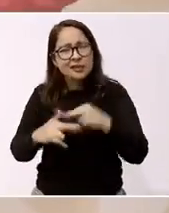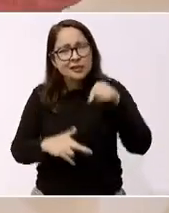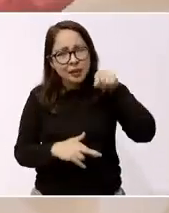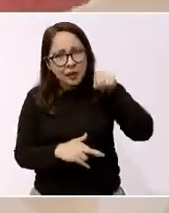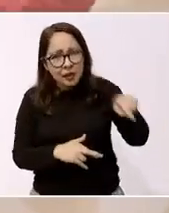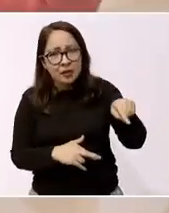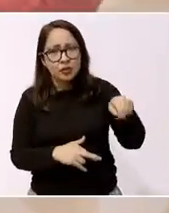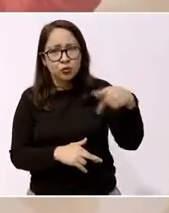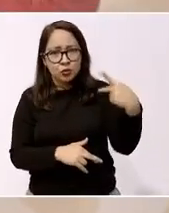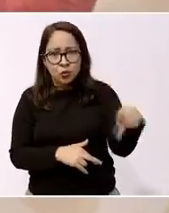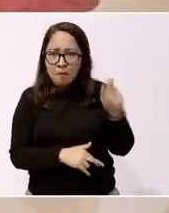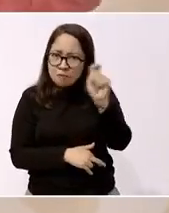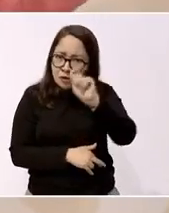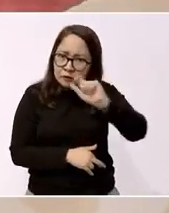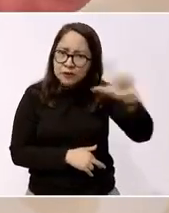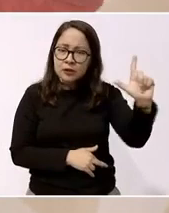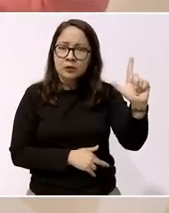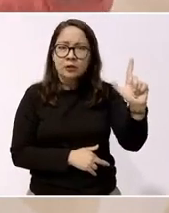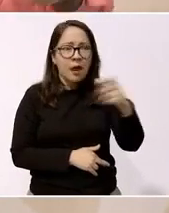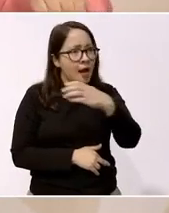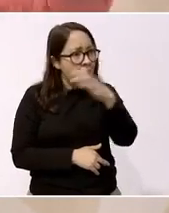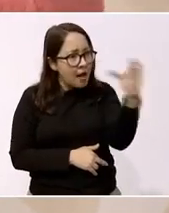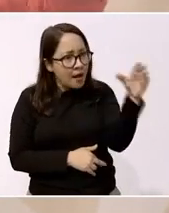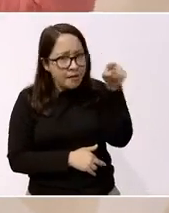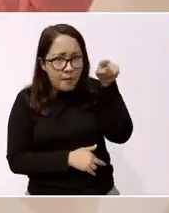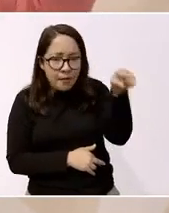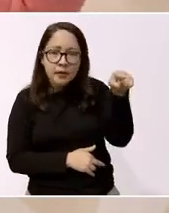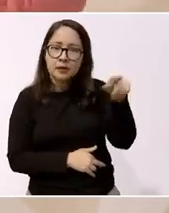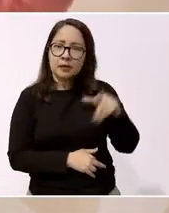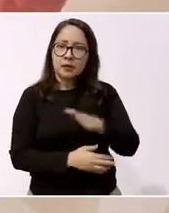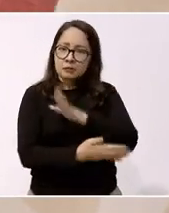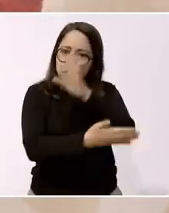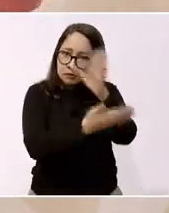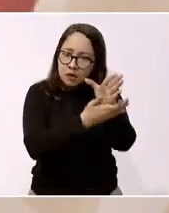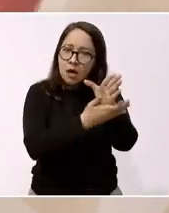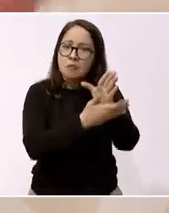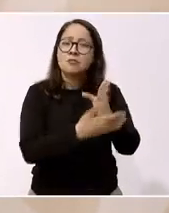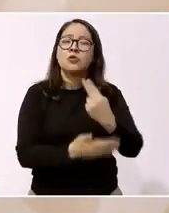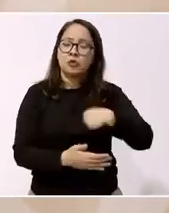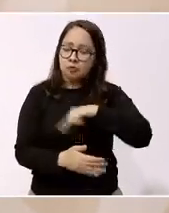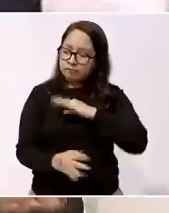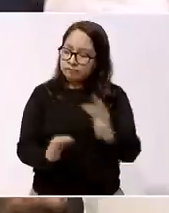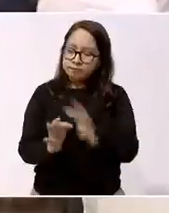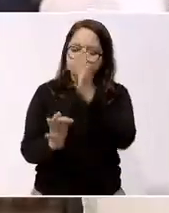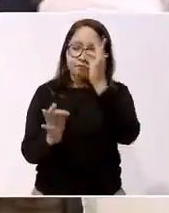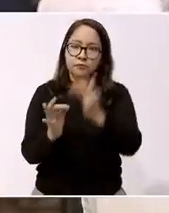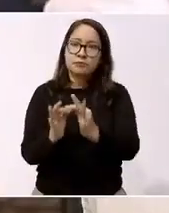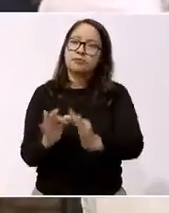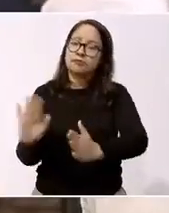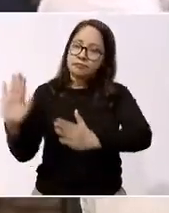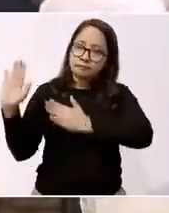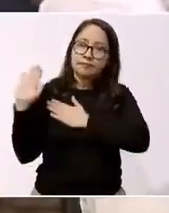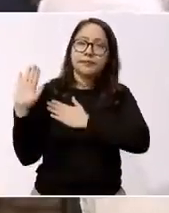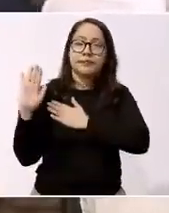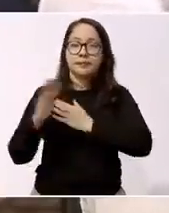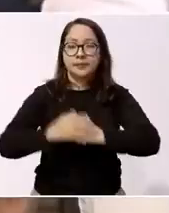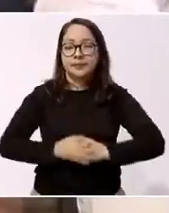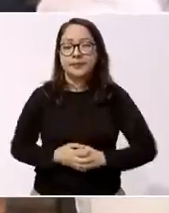trabajar en su profesión, que vuelvan al campo. Y estamos cumpliendo